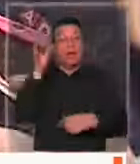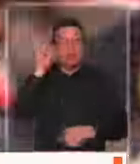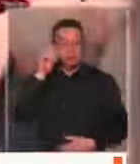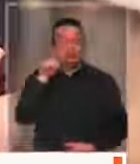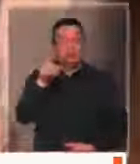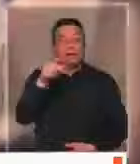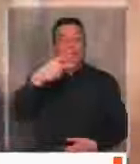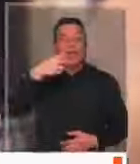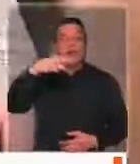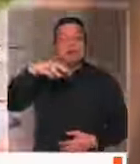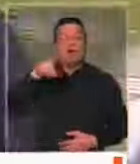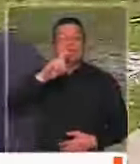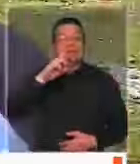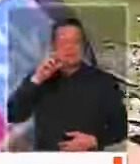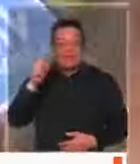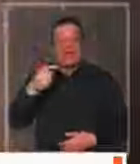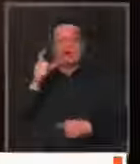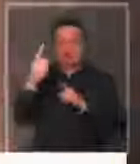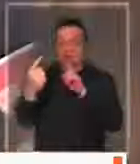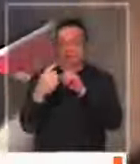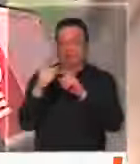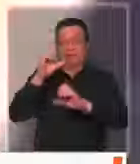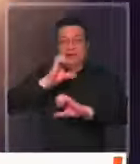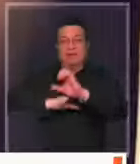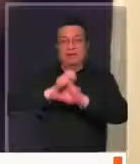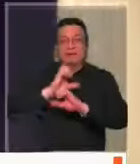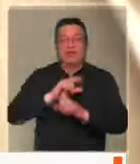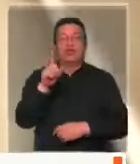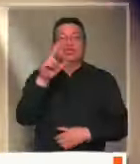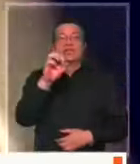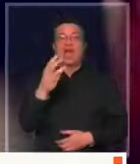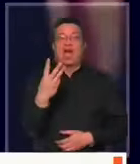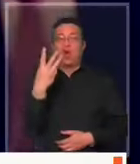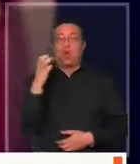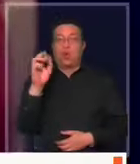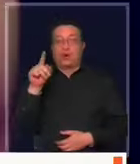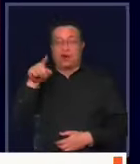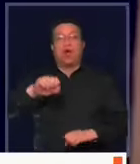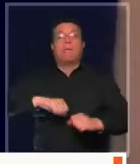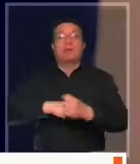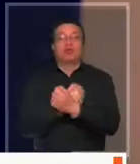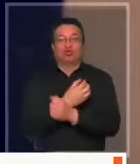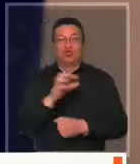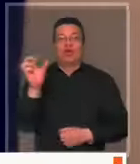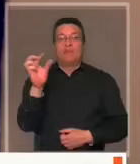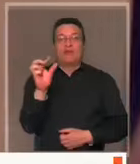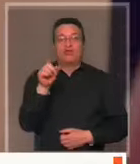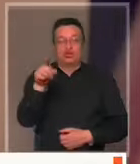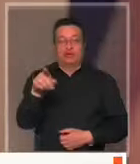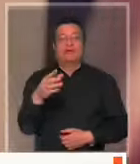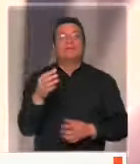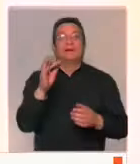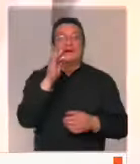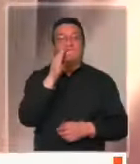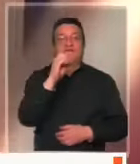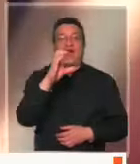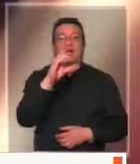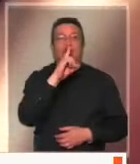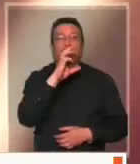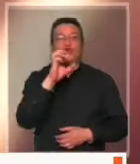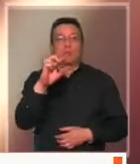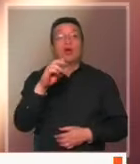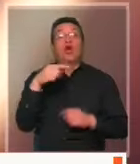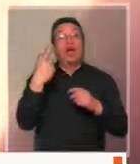Hermosilla hablar con su entonces cliente, el empresario Daniel Sauer, actualmente en prisión preventiva por el caso Factop, y la abogada